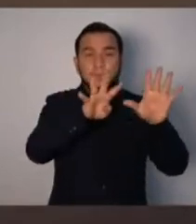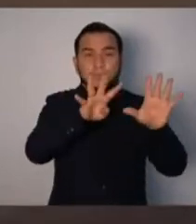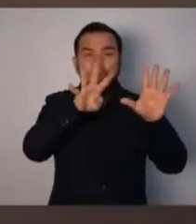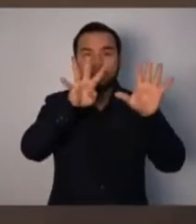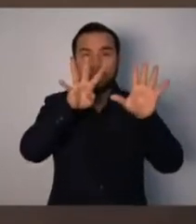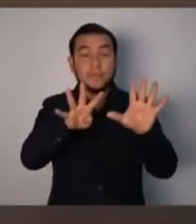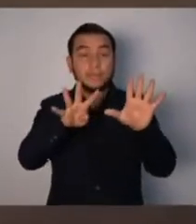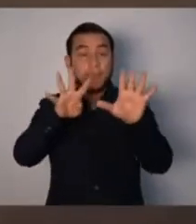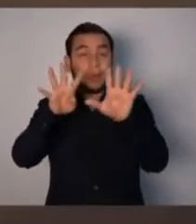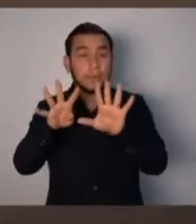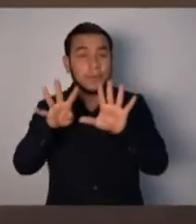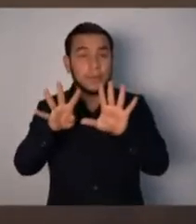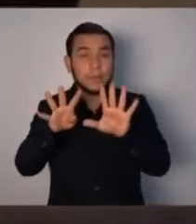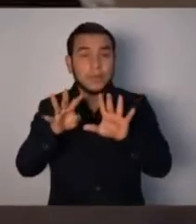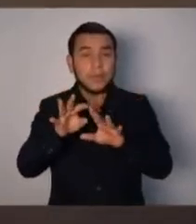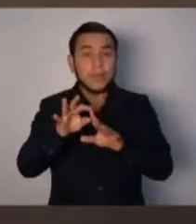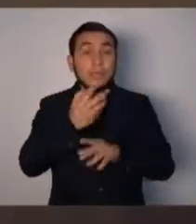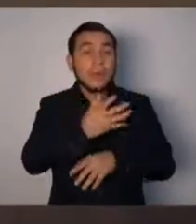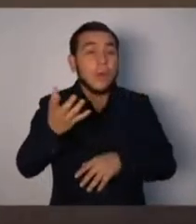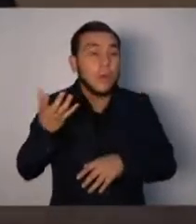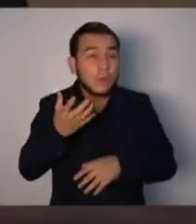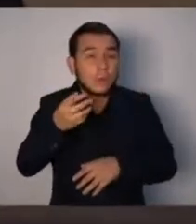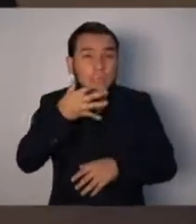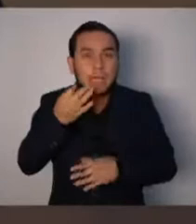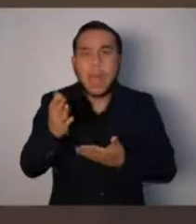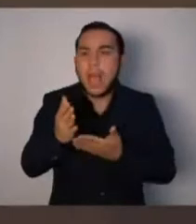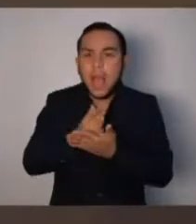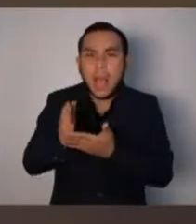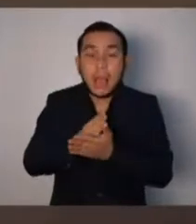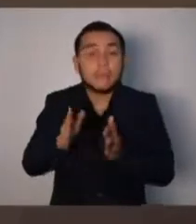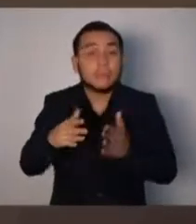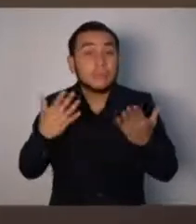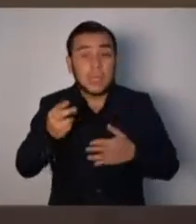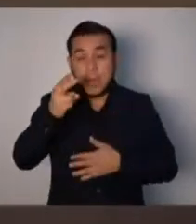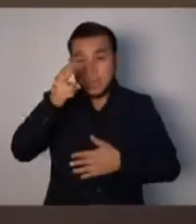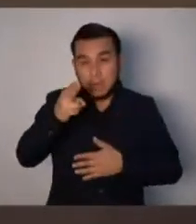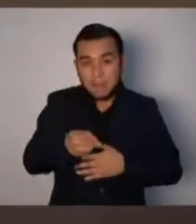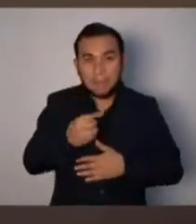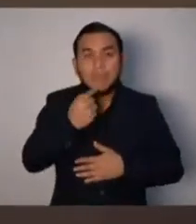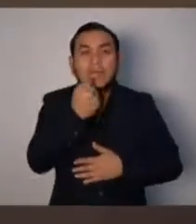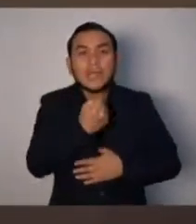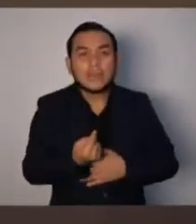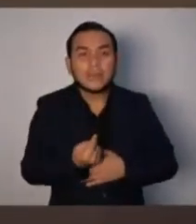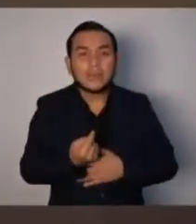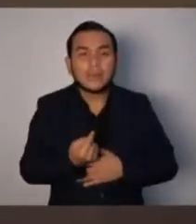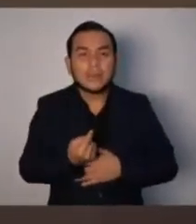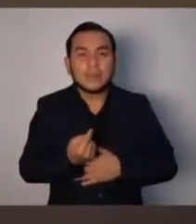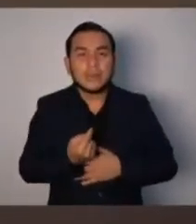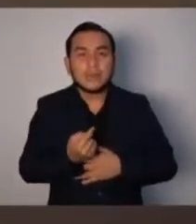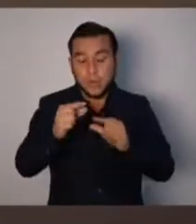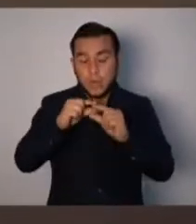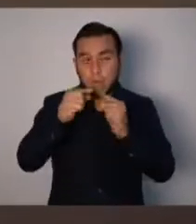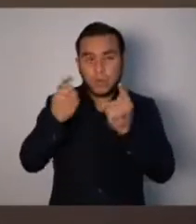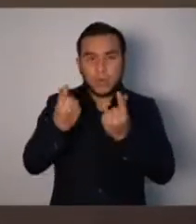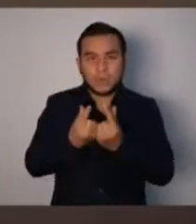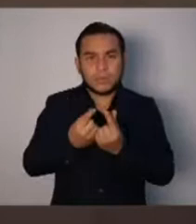1999 con facundo guardado y toda su gente y no pasó nada lo habían hecho después con un grupo que había